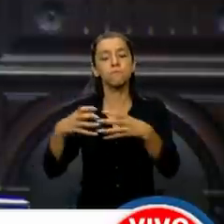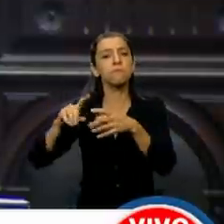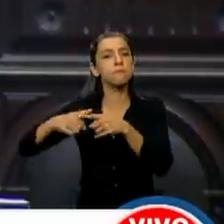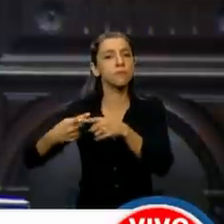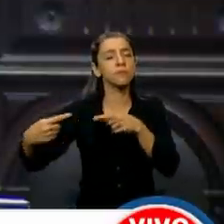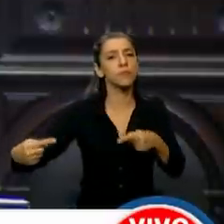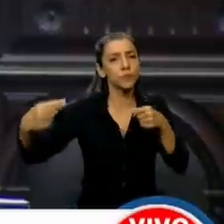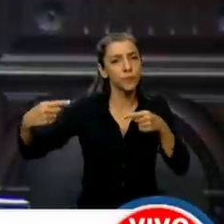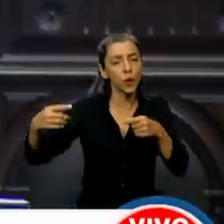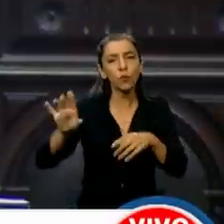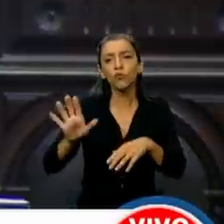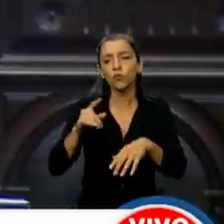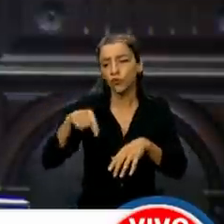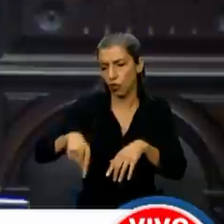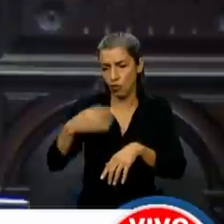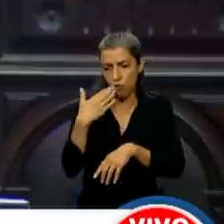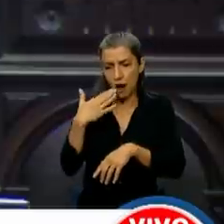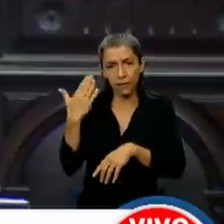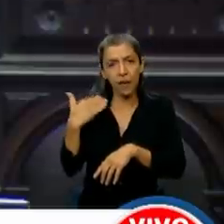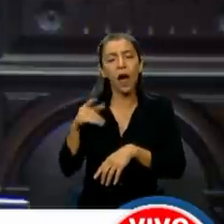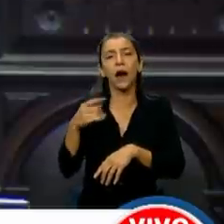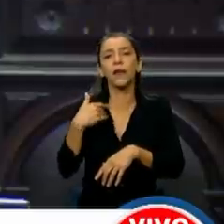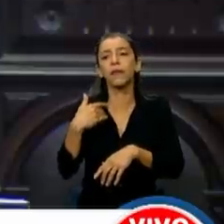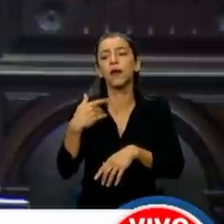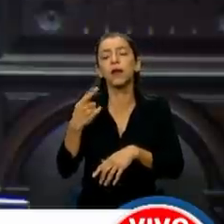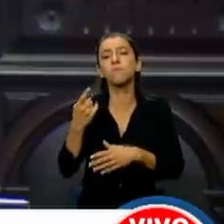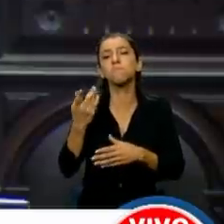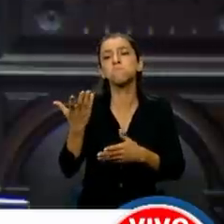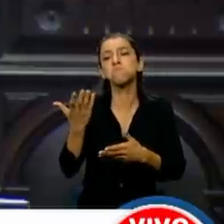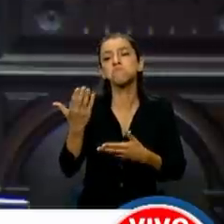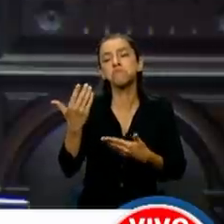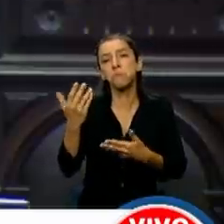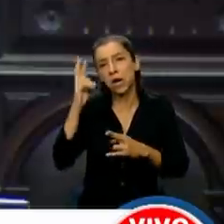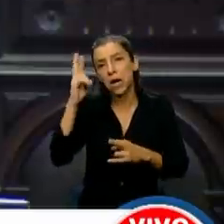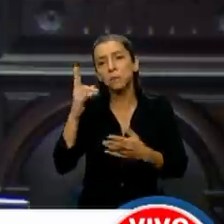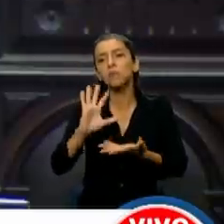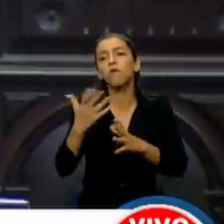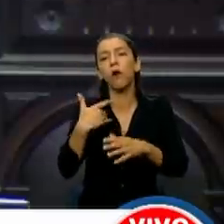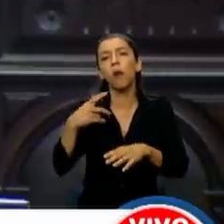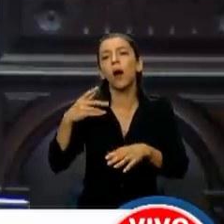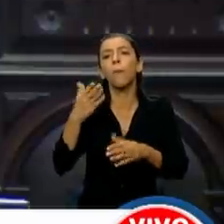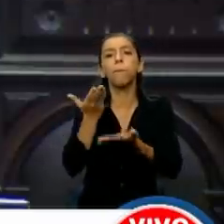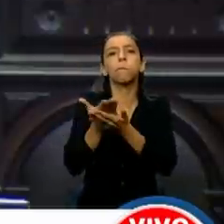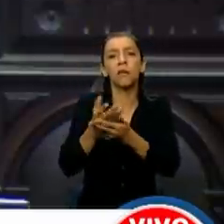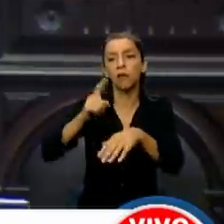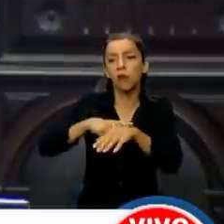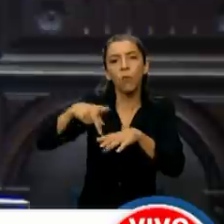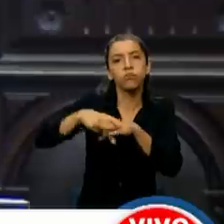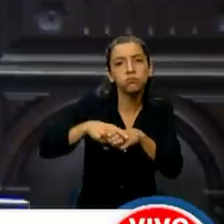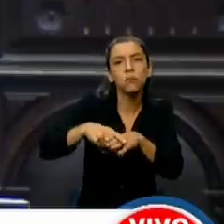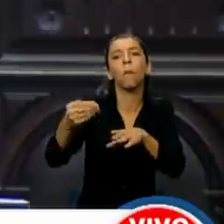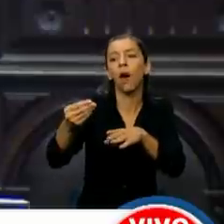en la tarde de hoy de poder ir a un cuarto intermedio del poder un cuarto intermedio para poder rever